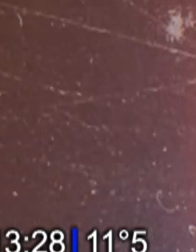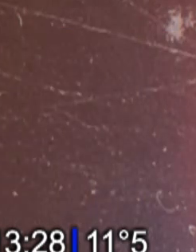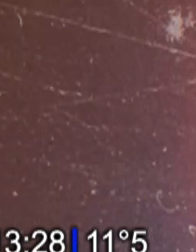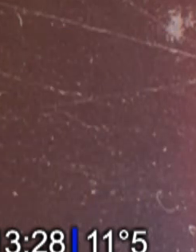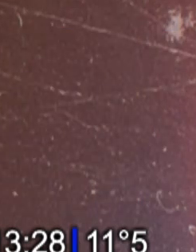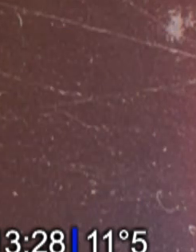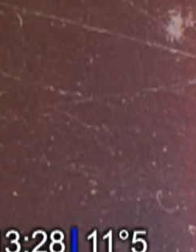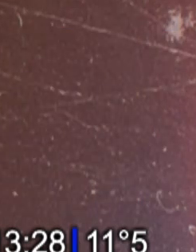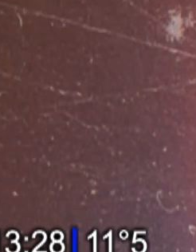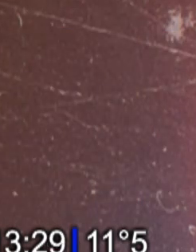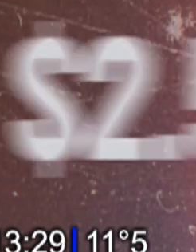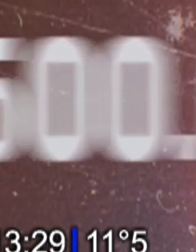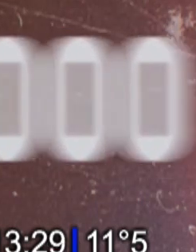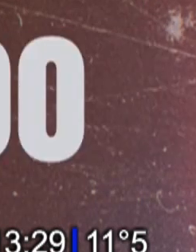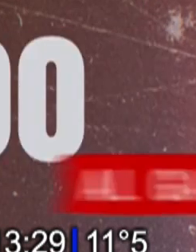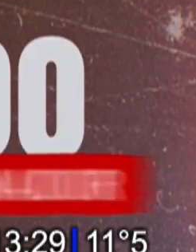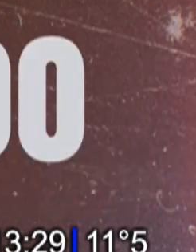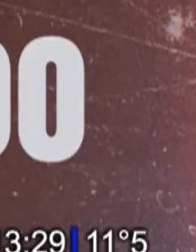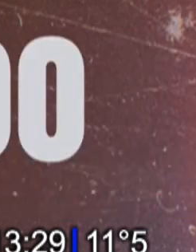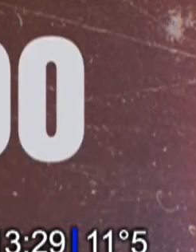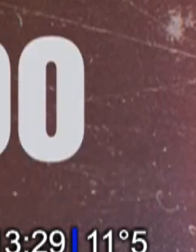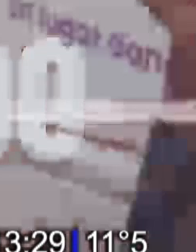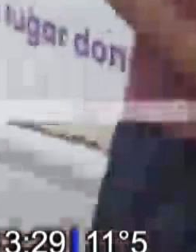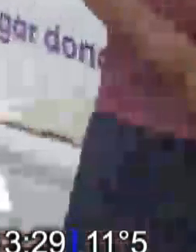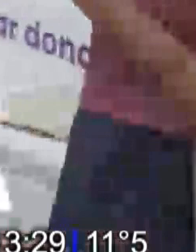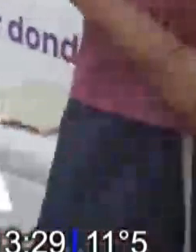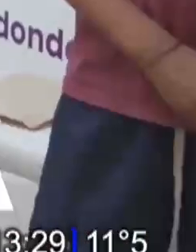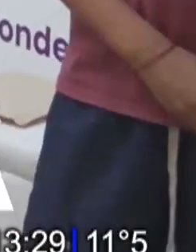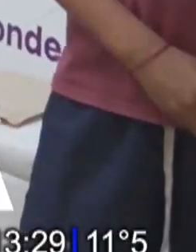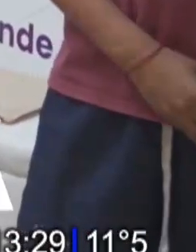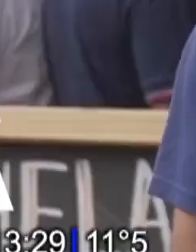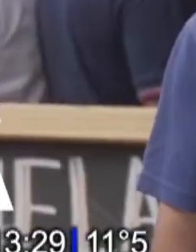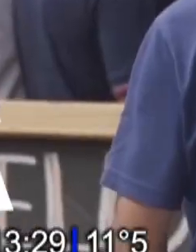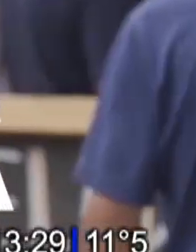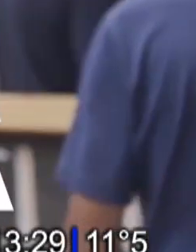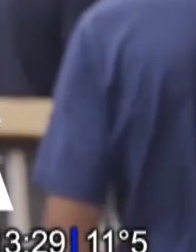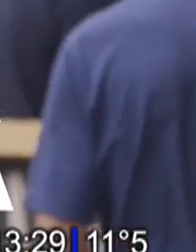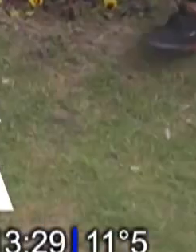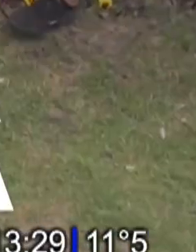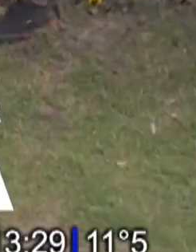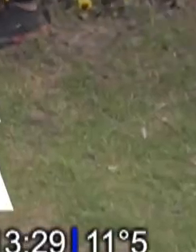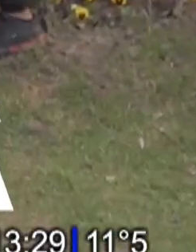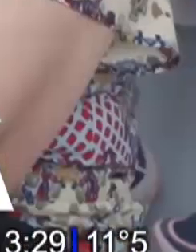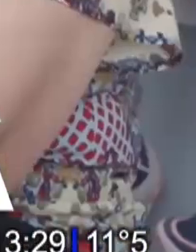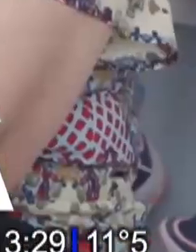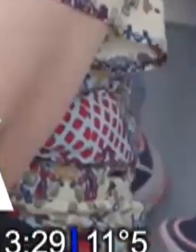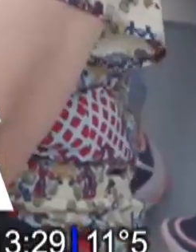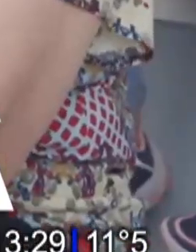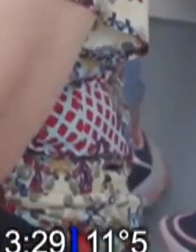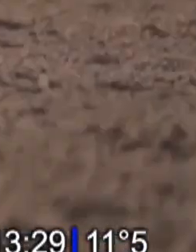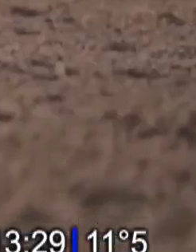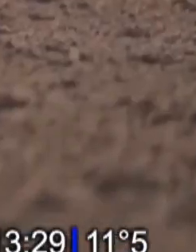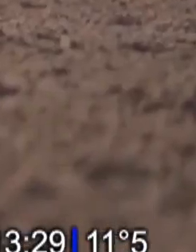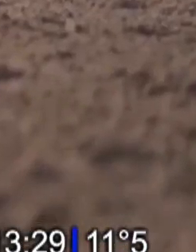Punta. 1600 metros de pura adrenalina. Viví una jornada llena de actividades para disfrutar en familia. Agenda